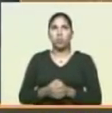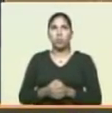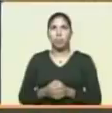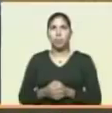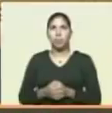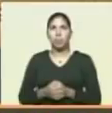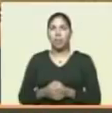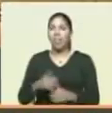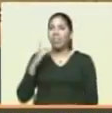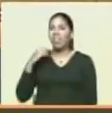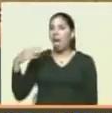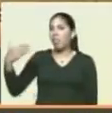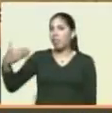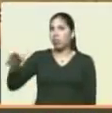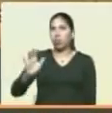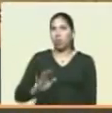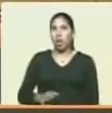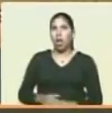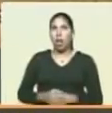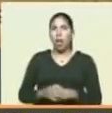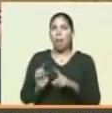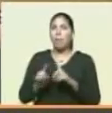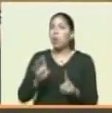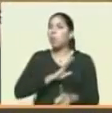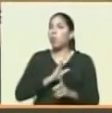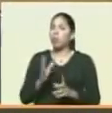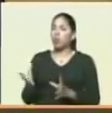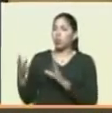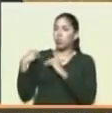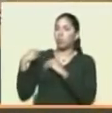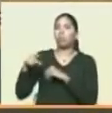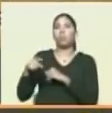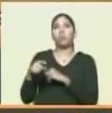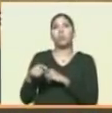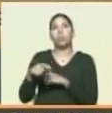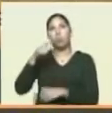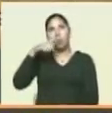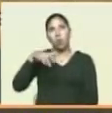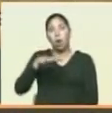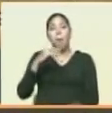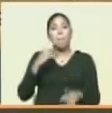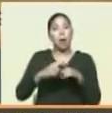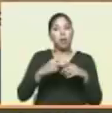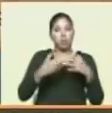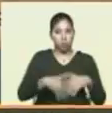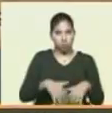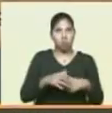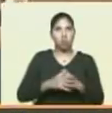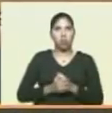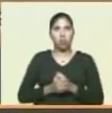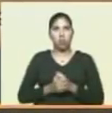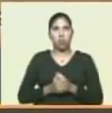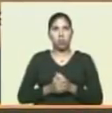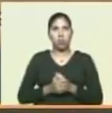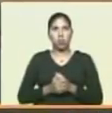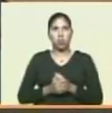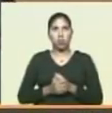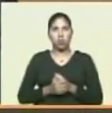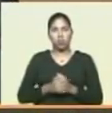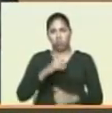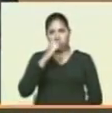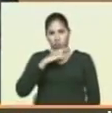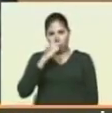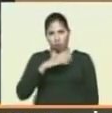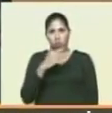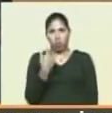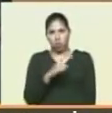convencional, pero del pueblo, más la industria que tenemos, que hay una industria seria también,